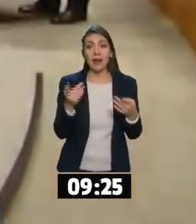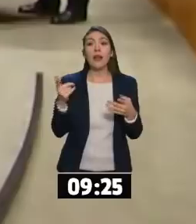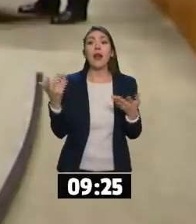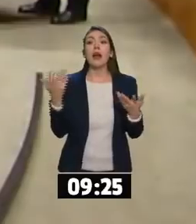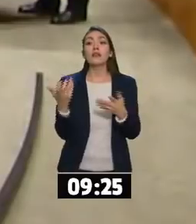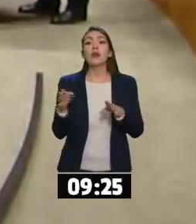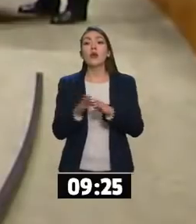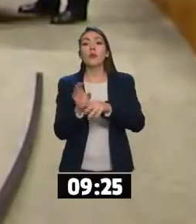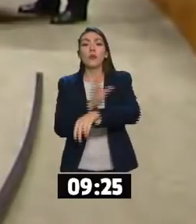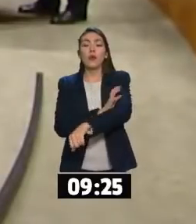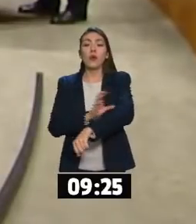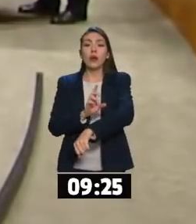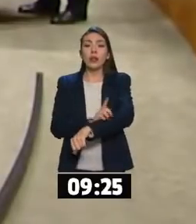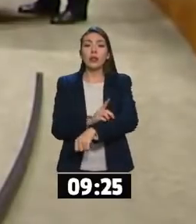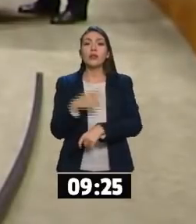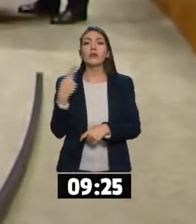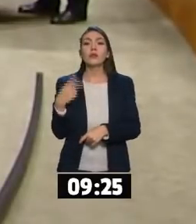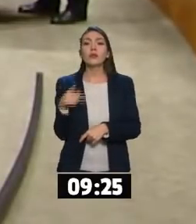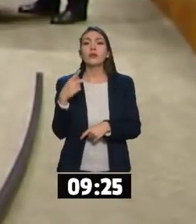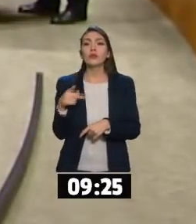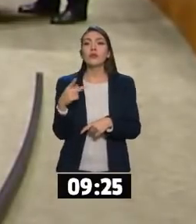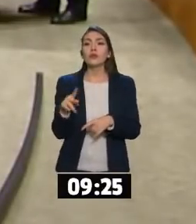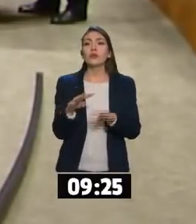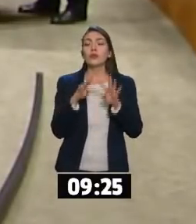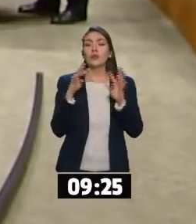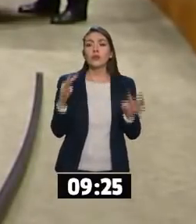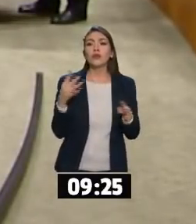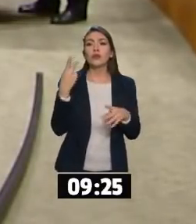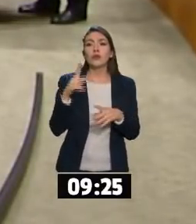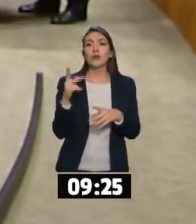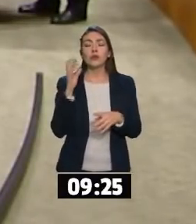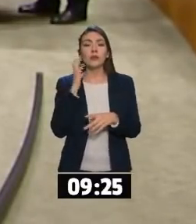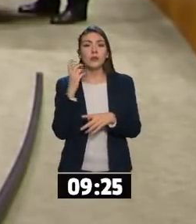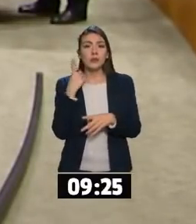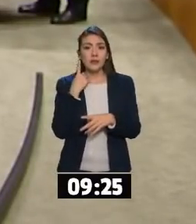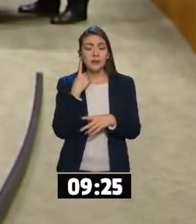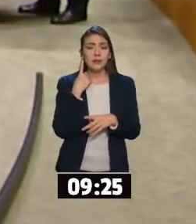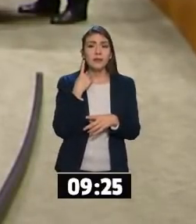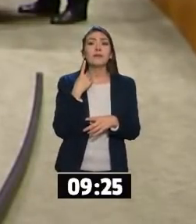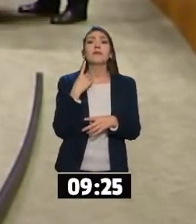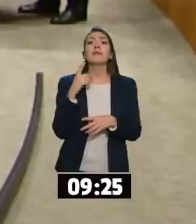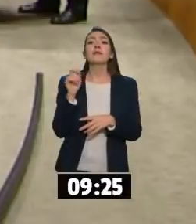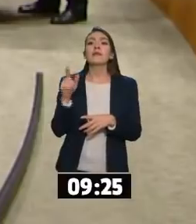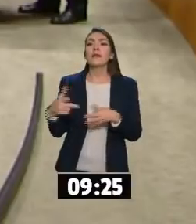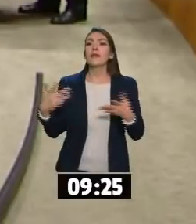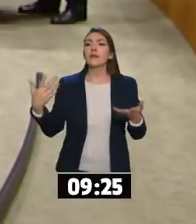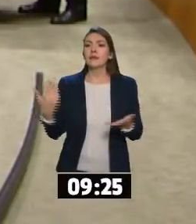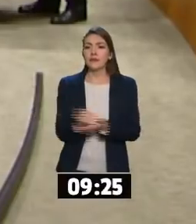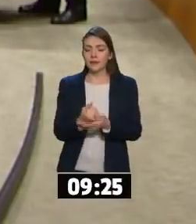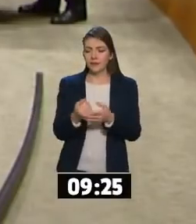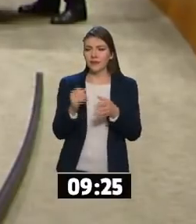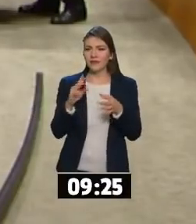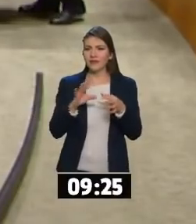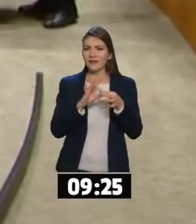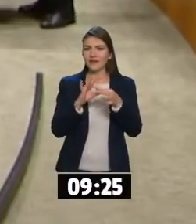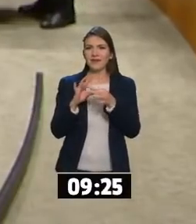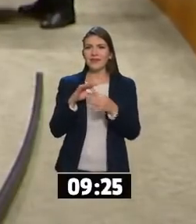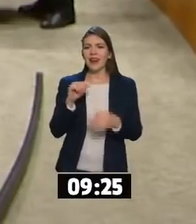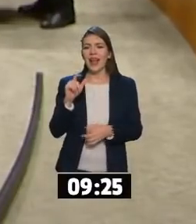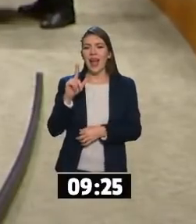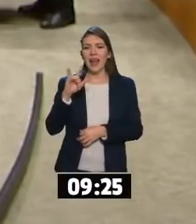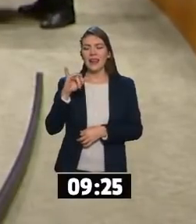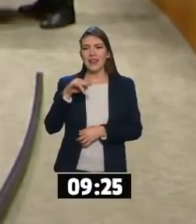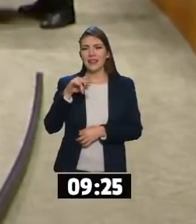santo. Después de que ganara con la Alianza Va por México. Que es como Frankenstein entre el Ajá. PAN, PRD y PRI. Sí.